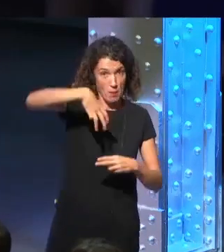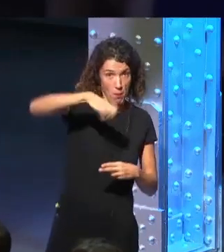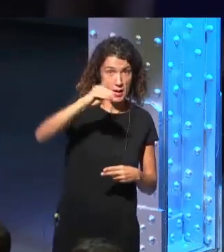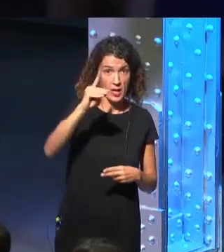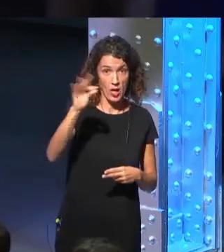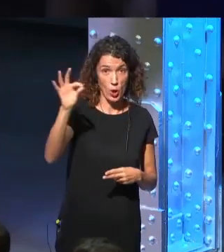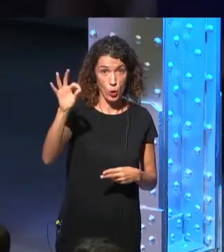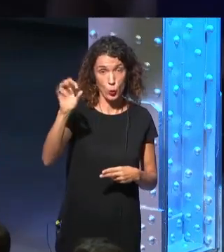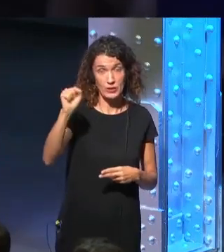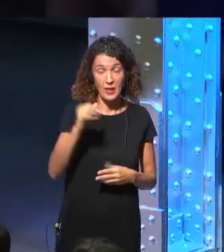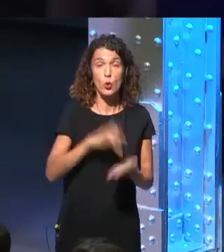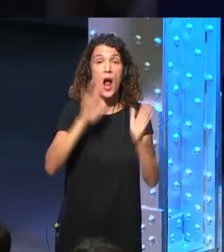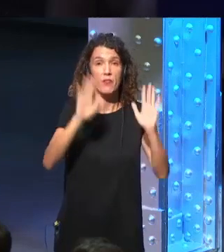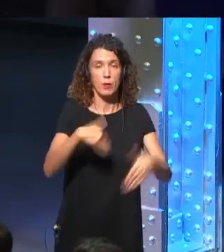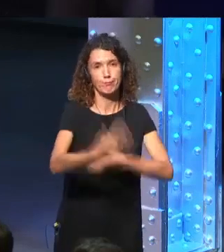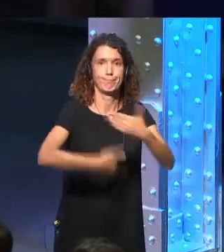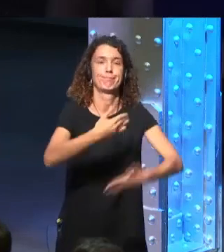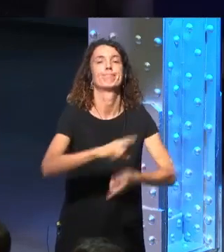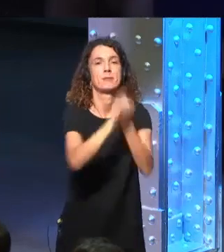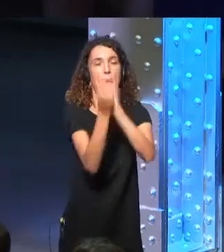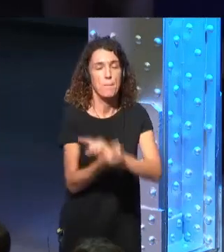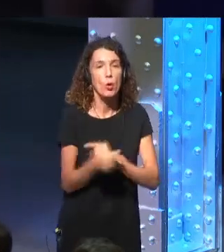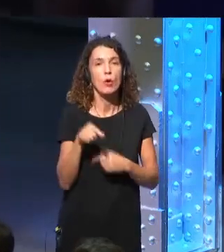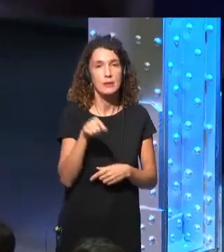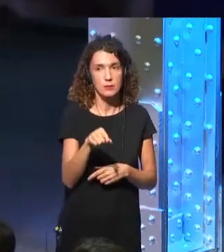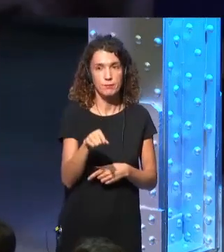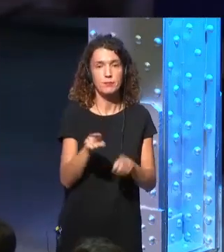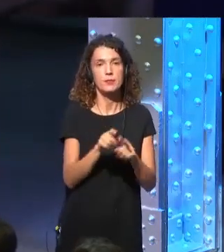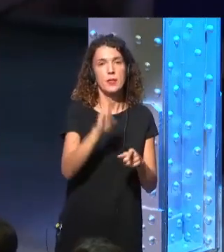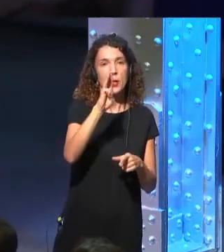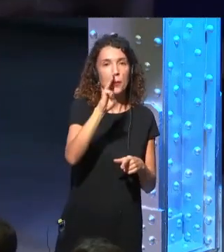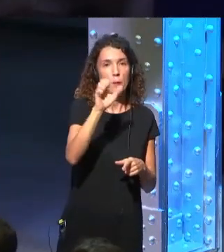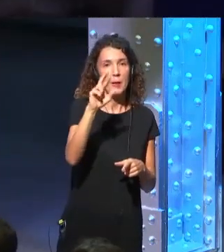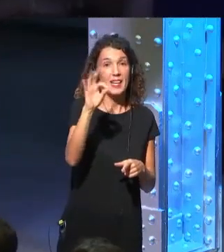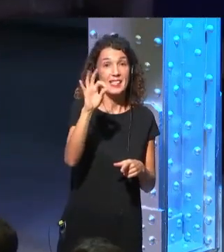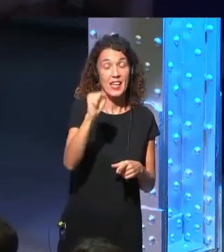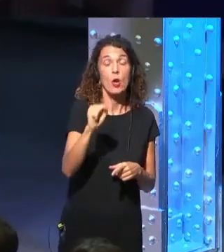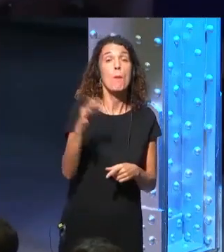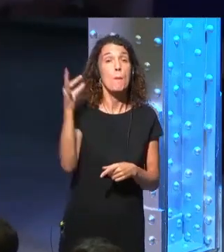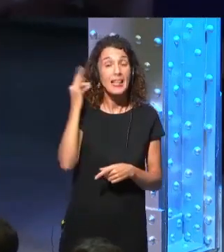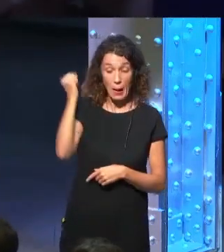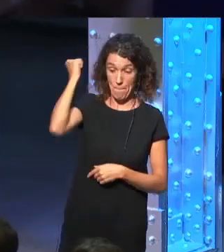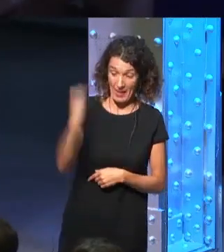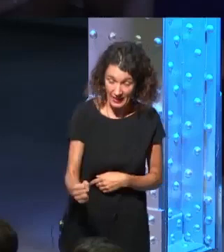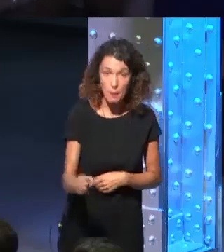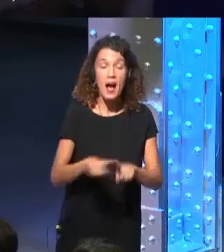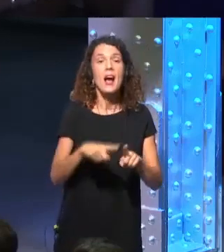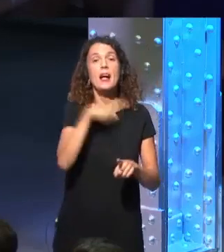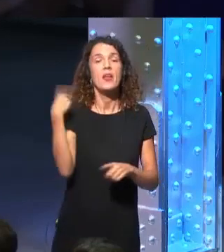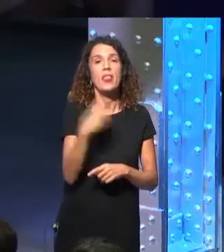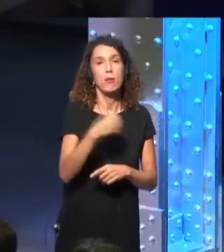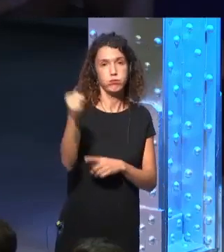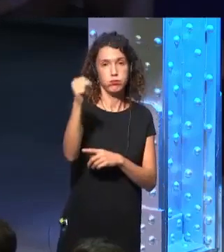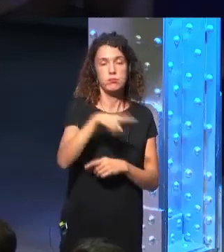Medusa. Más tarde se convirtió en la tarea de Perseo el matar a esta mujer y cortar